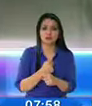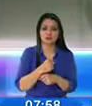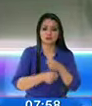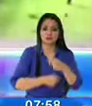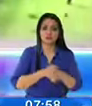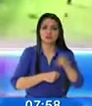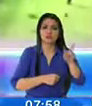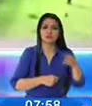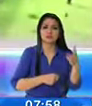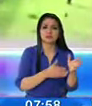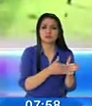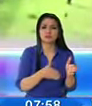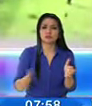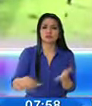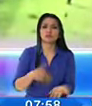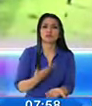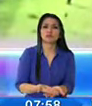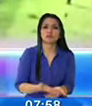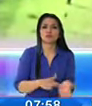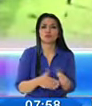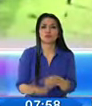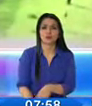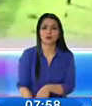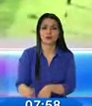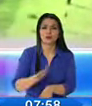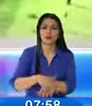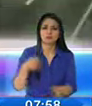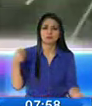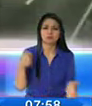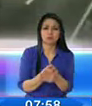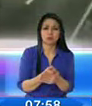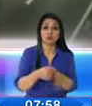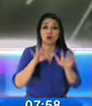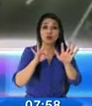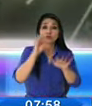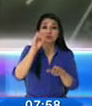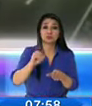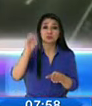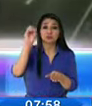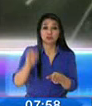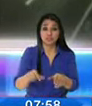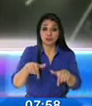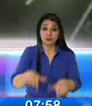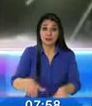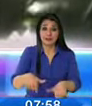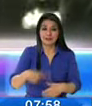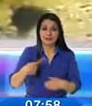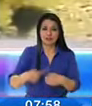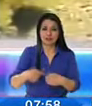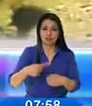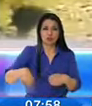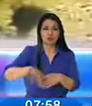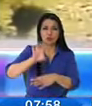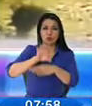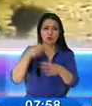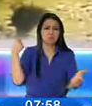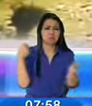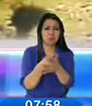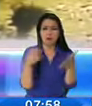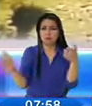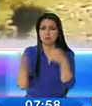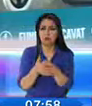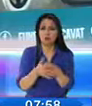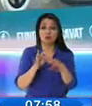en accidentes de tránsito. Es decir, el 8% de los decesos causados en siniestros de tránsito fueron